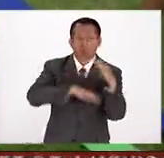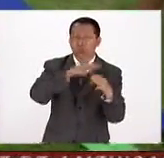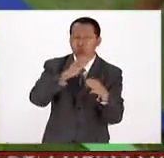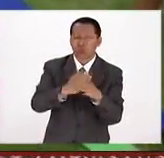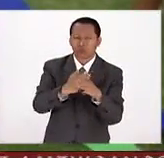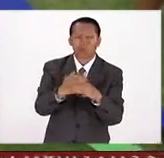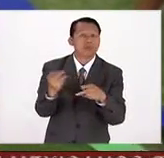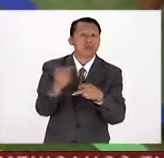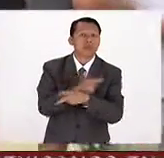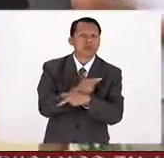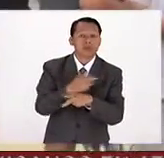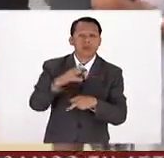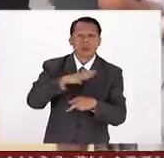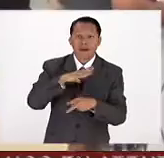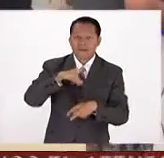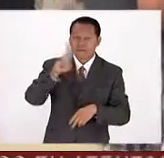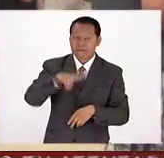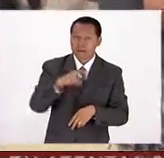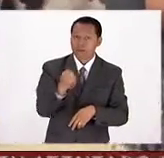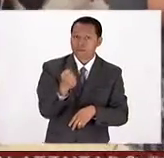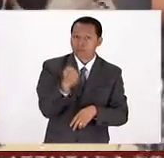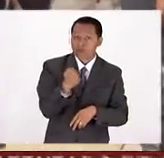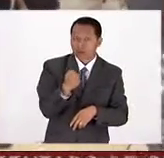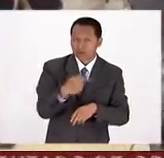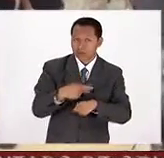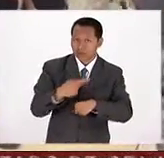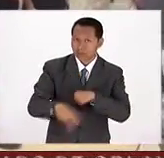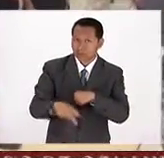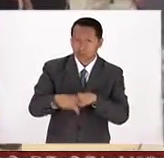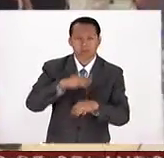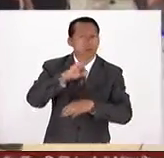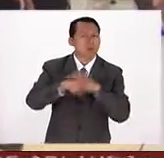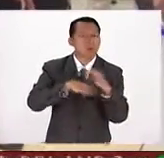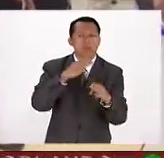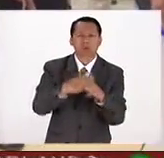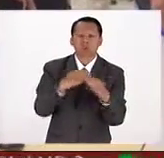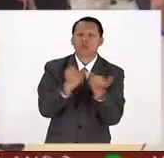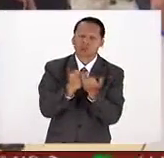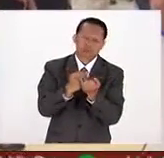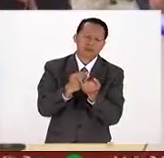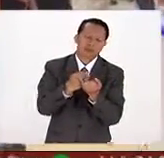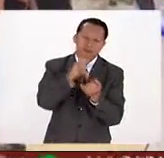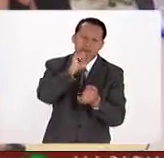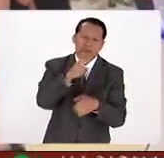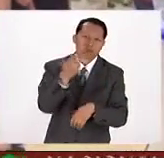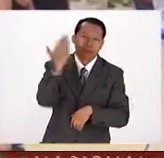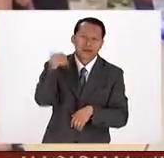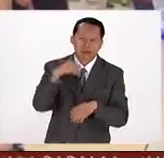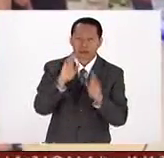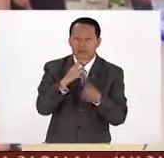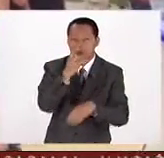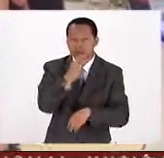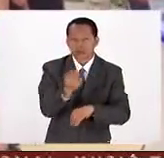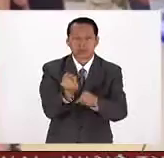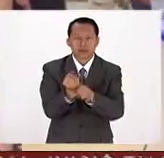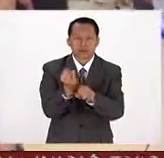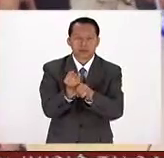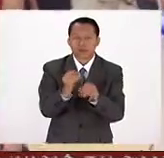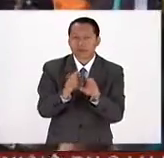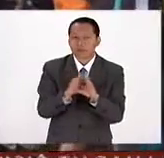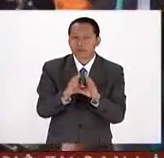supuesto es un refrendo de la gran amenaza que se vive alrededor del mundo. El Internet, lo hemos comentado en otras ocasiones, pues no